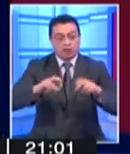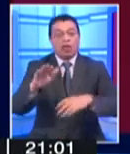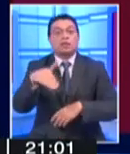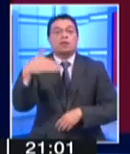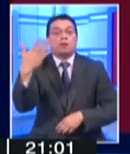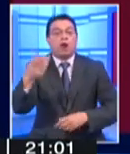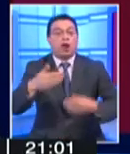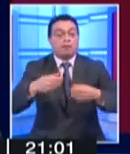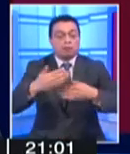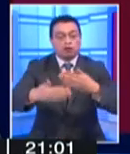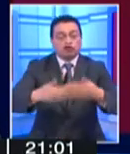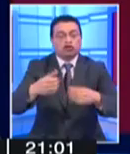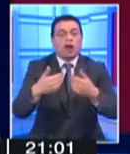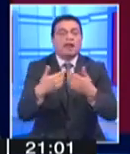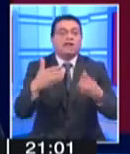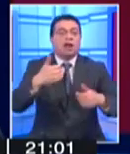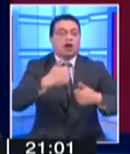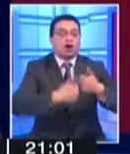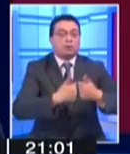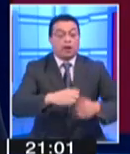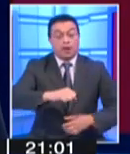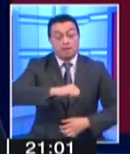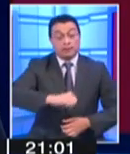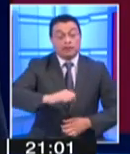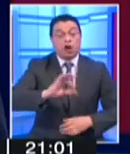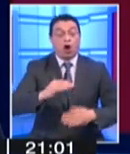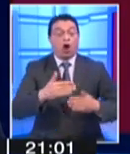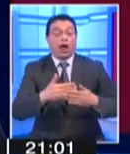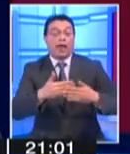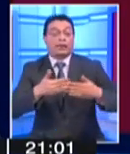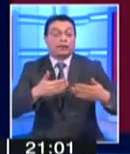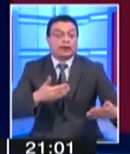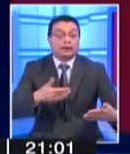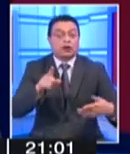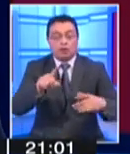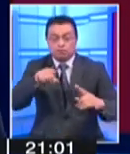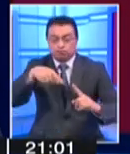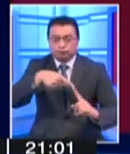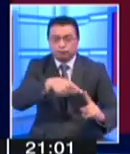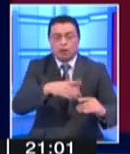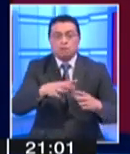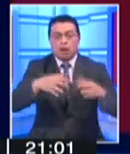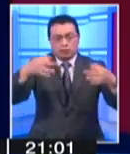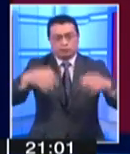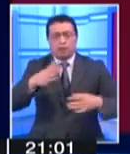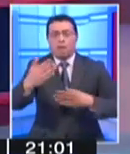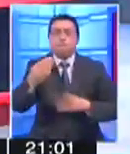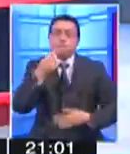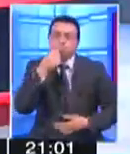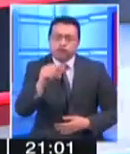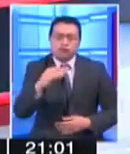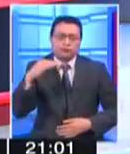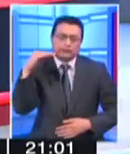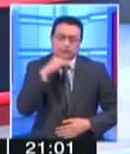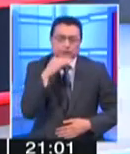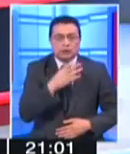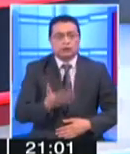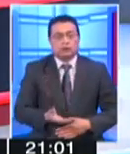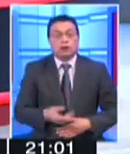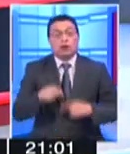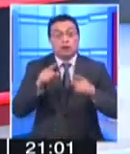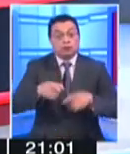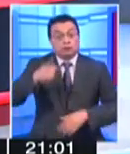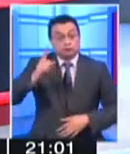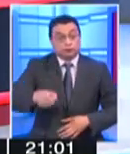proceso de libre competencia, impidiendo o retrasando una persecución que es más eficiente cuando más pronto se inicia. Una disposición que